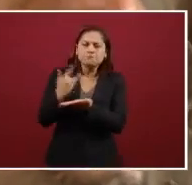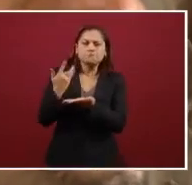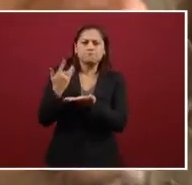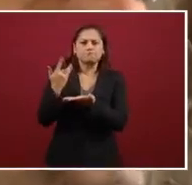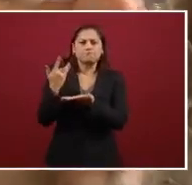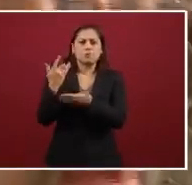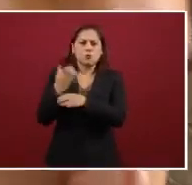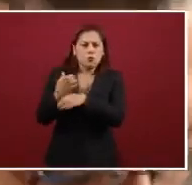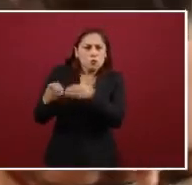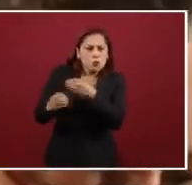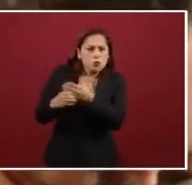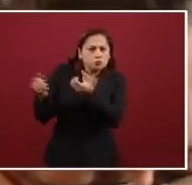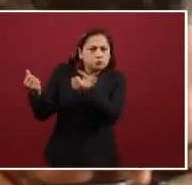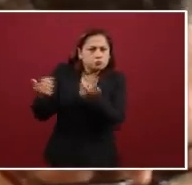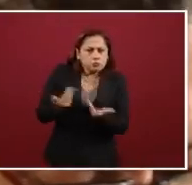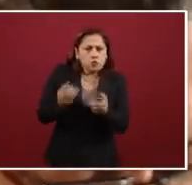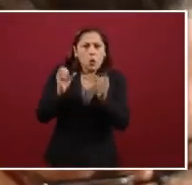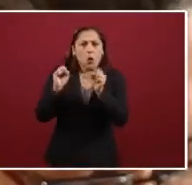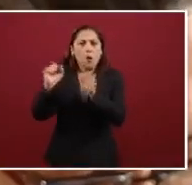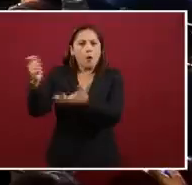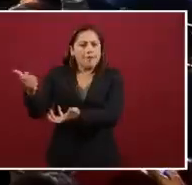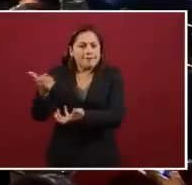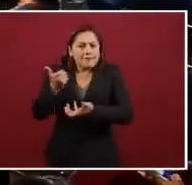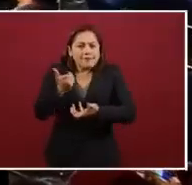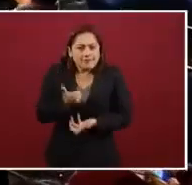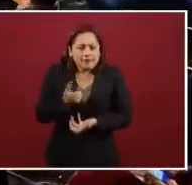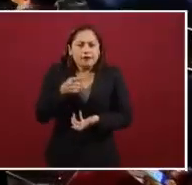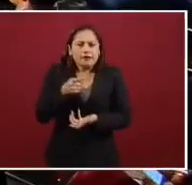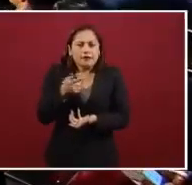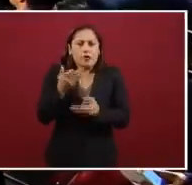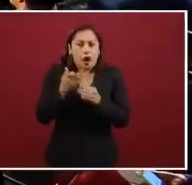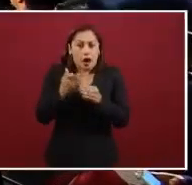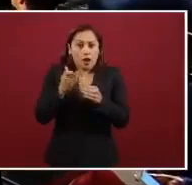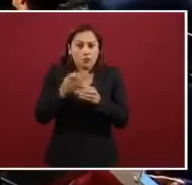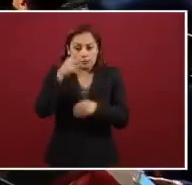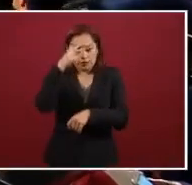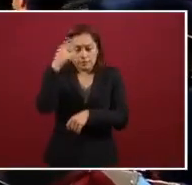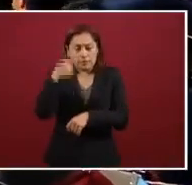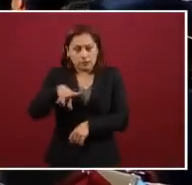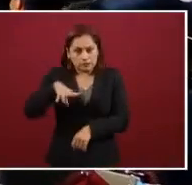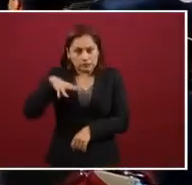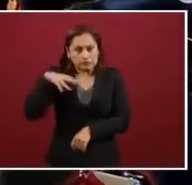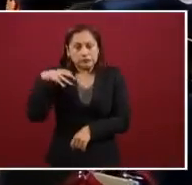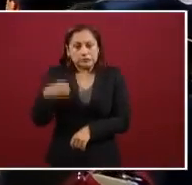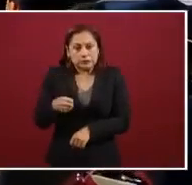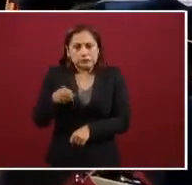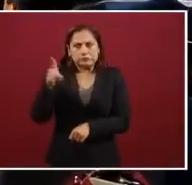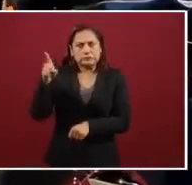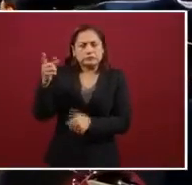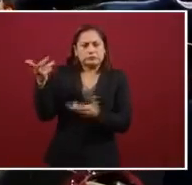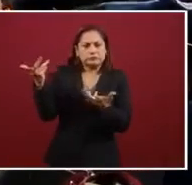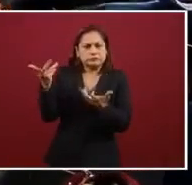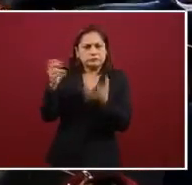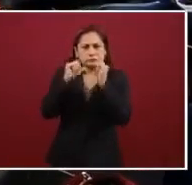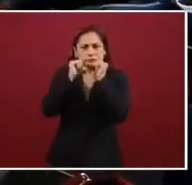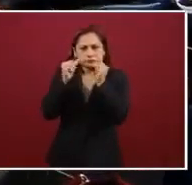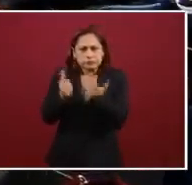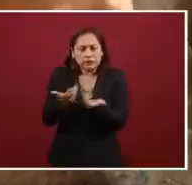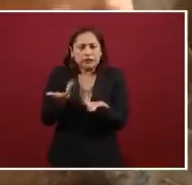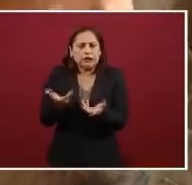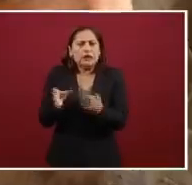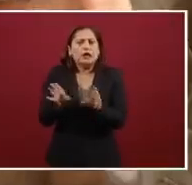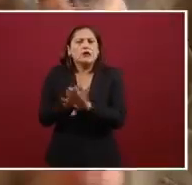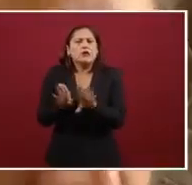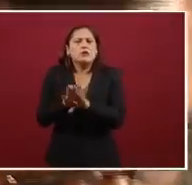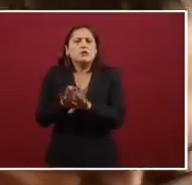dinero, a este esfuerzo que se está haciendo y que no lo han hecho y habrá algún tiempo,